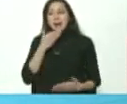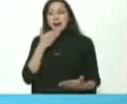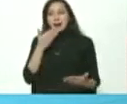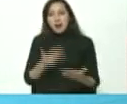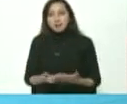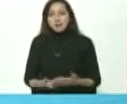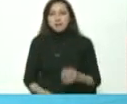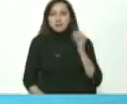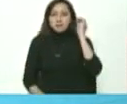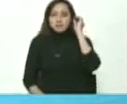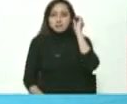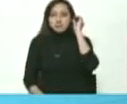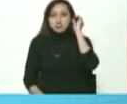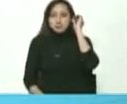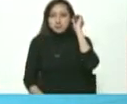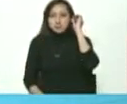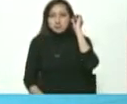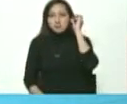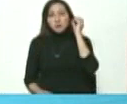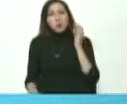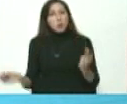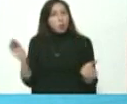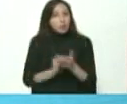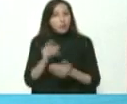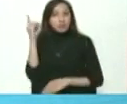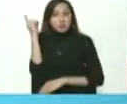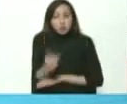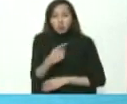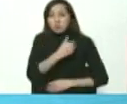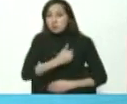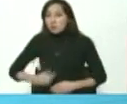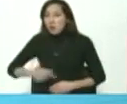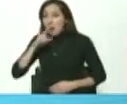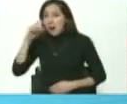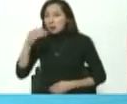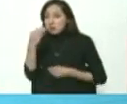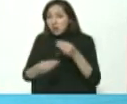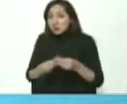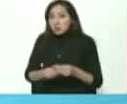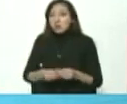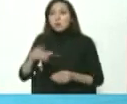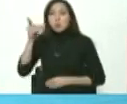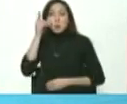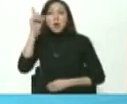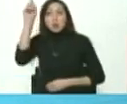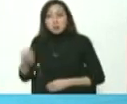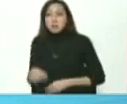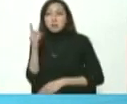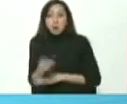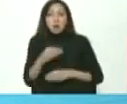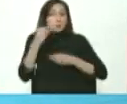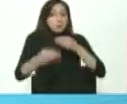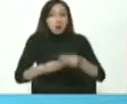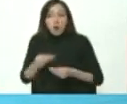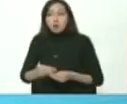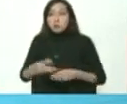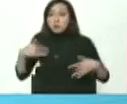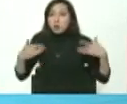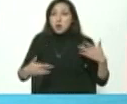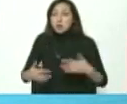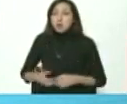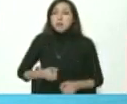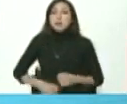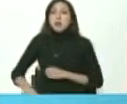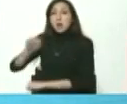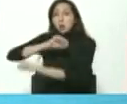compatriota. Presidente, una vez más cumpliendo sus instrucciones y las instrucciones de la vicepresidenta Delcy Rodríguez, desde la Comisión Presidencial contra el COVID-19,